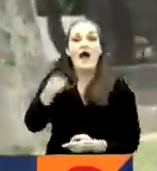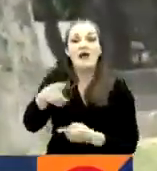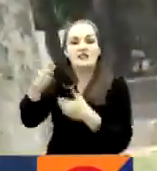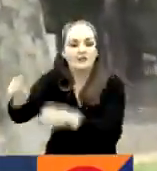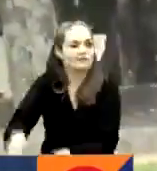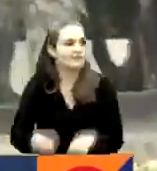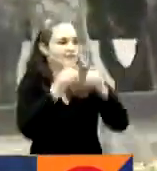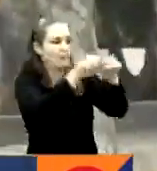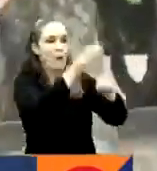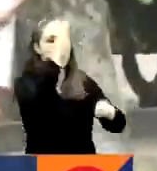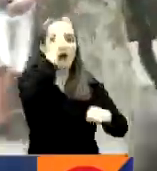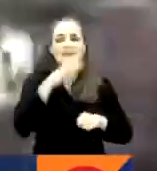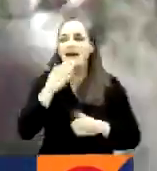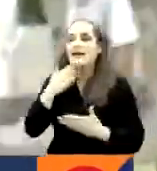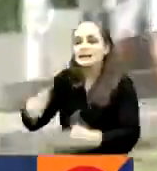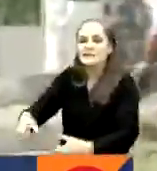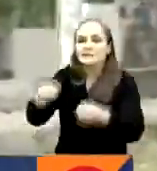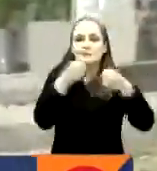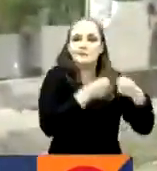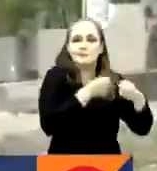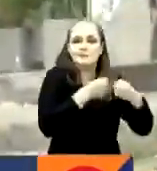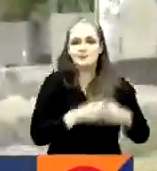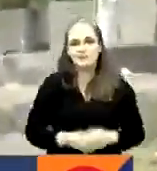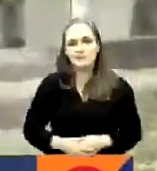entregan a policías que llegan al sitio.